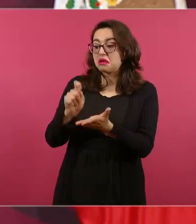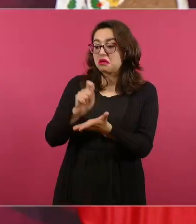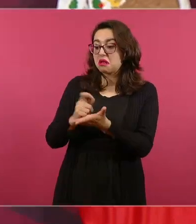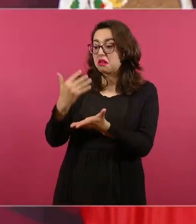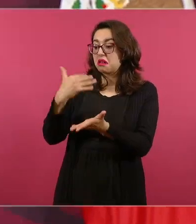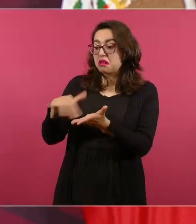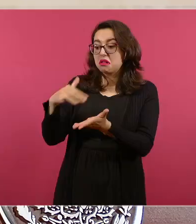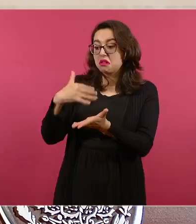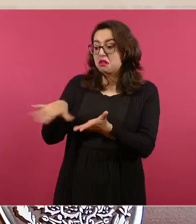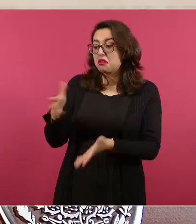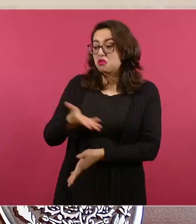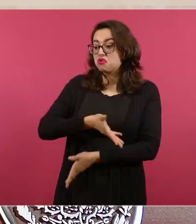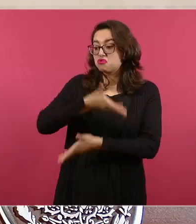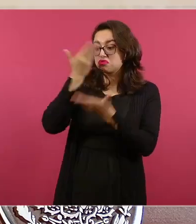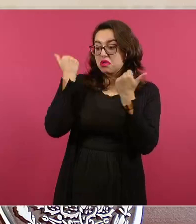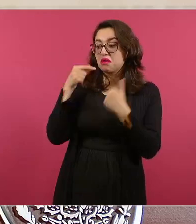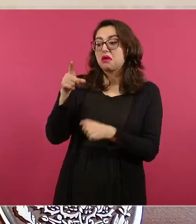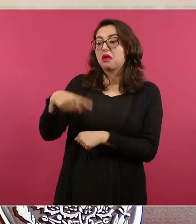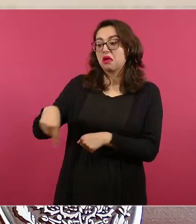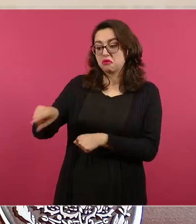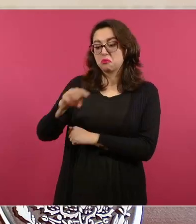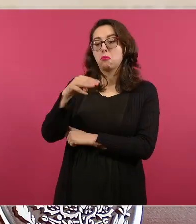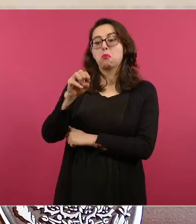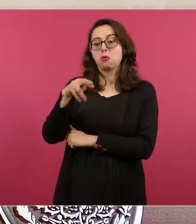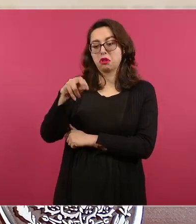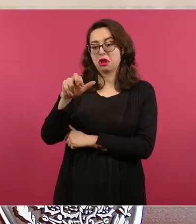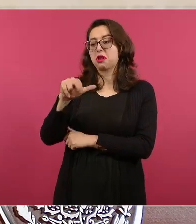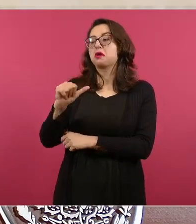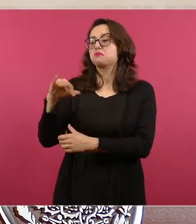Eso es mucho de la mentalidad